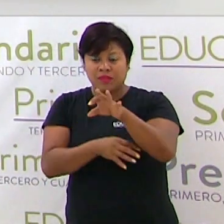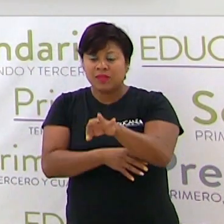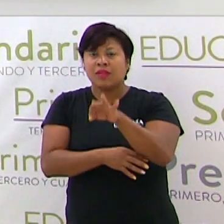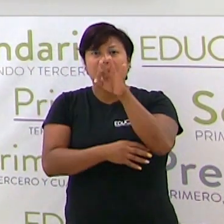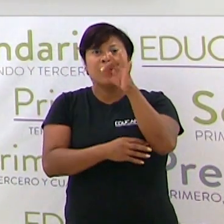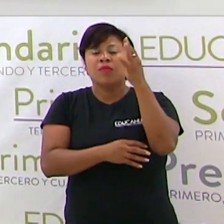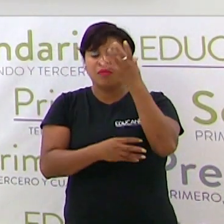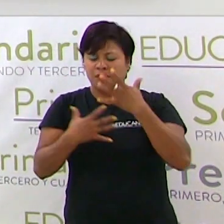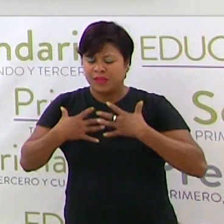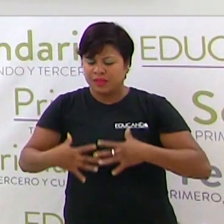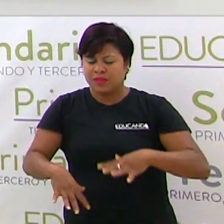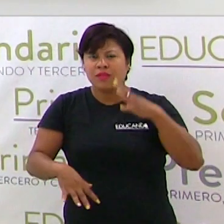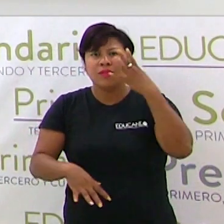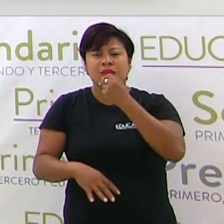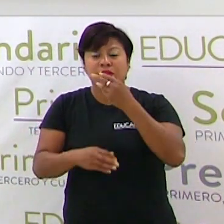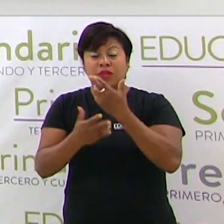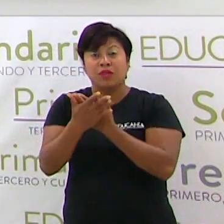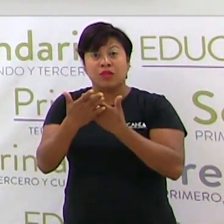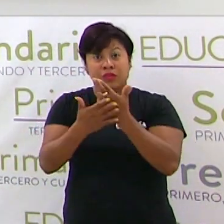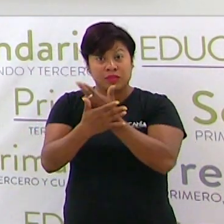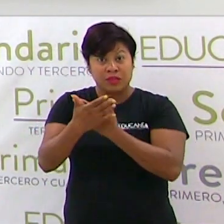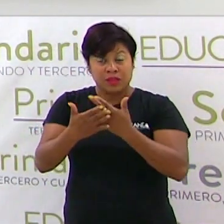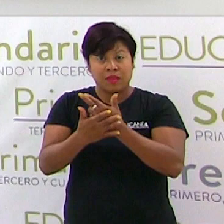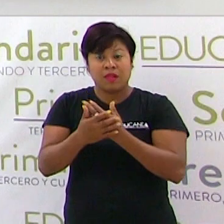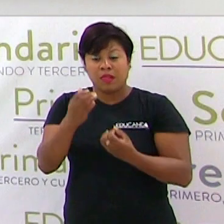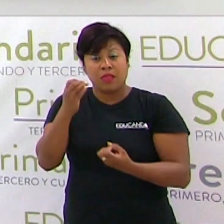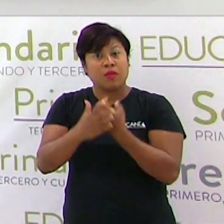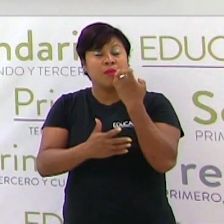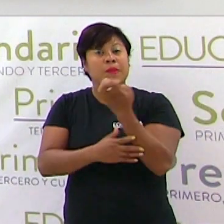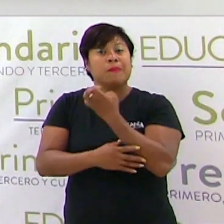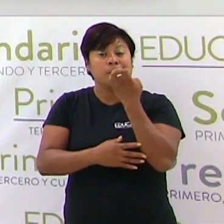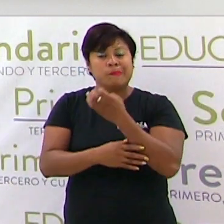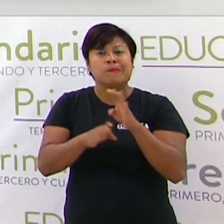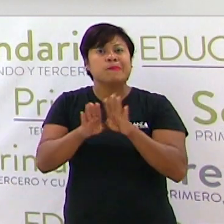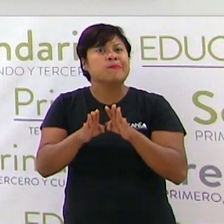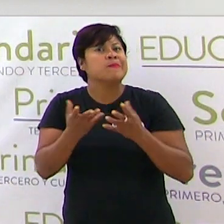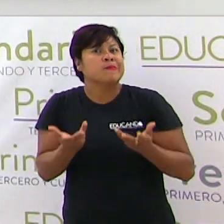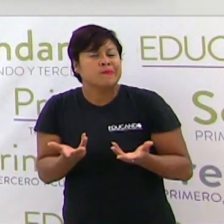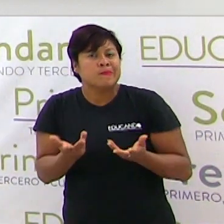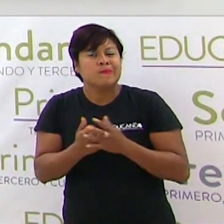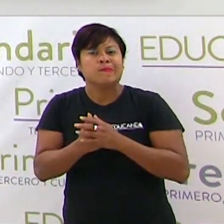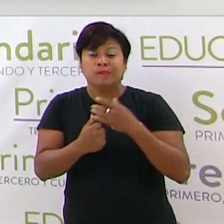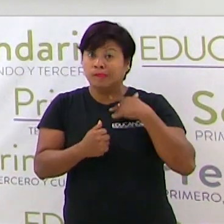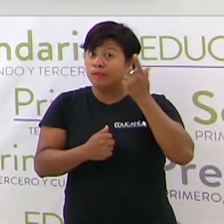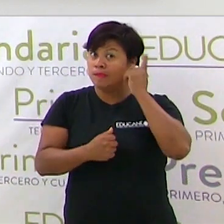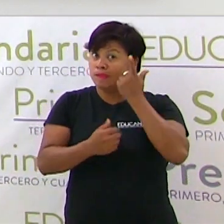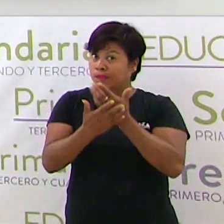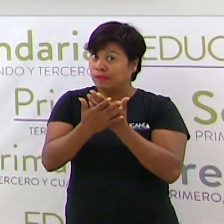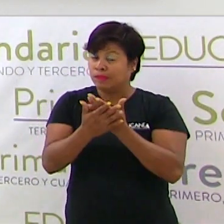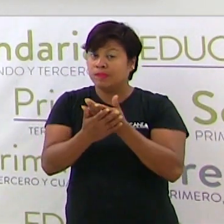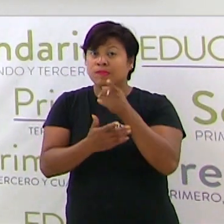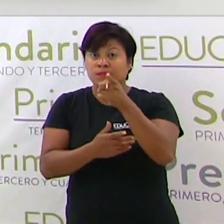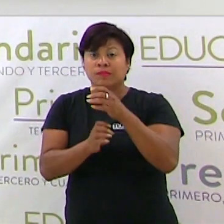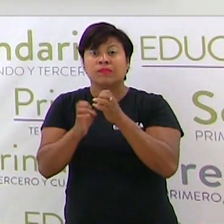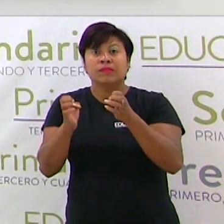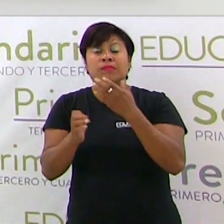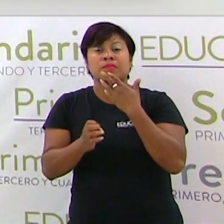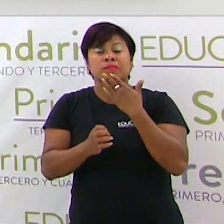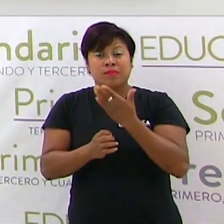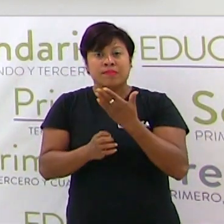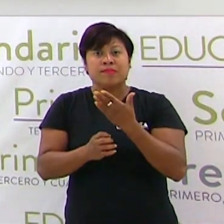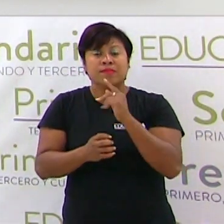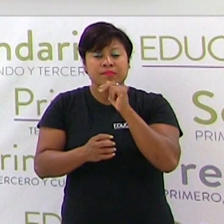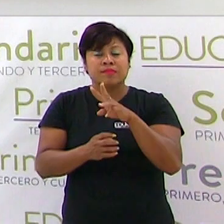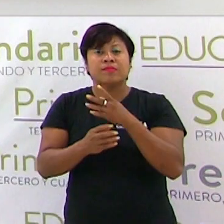un vestido color rosa en tu nueva escuela. ¿Cómo van? Yo espero que también ya estén preparando